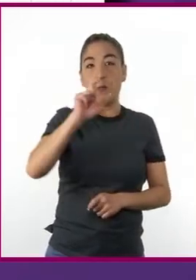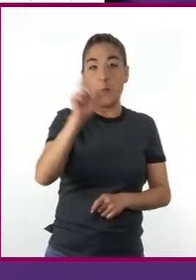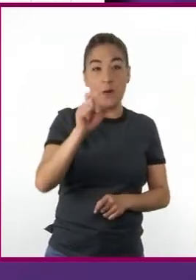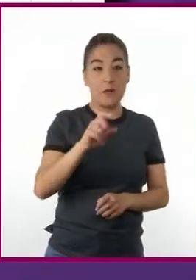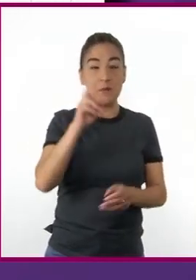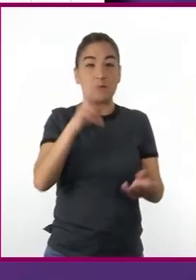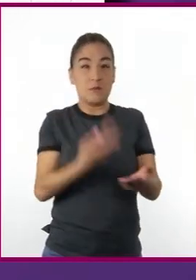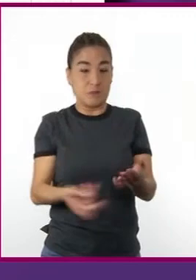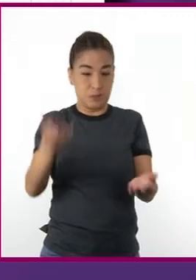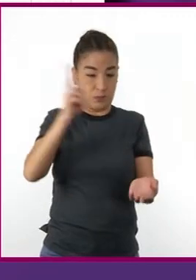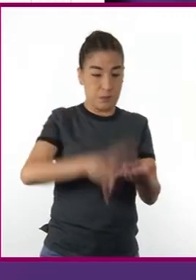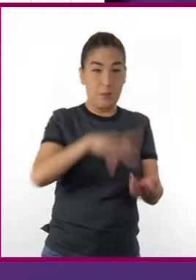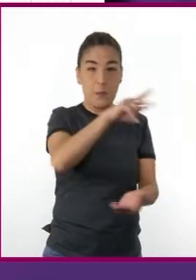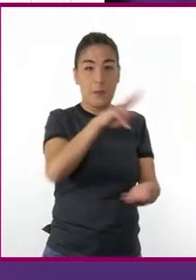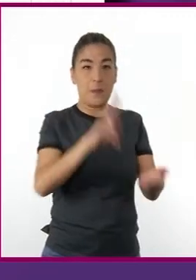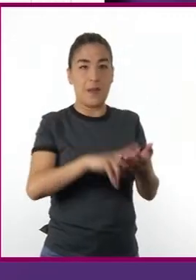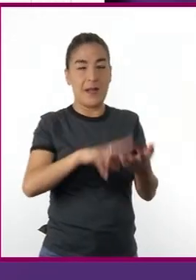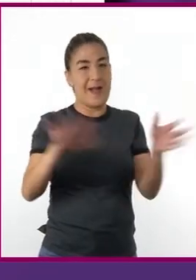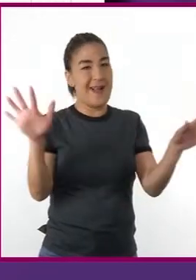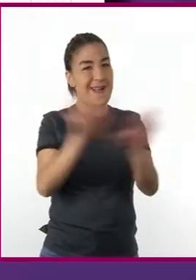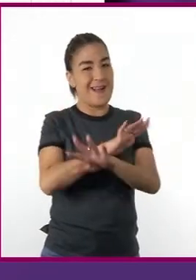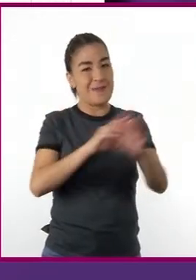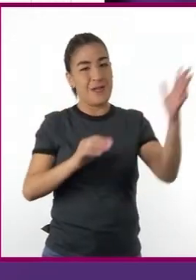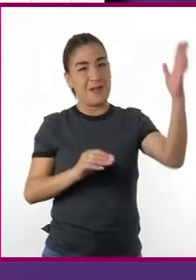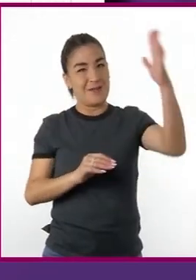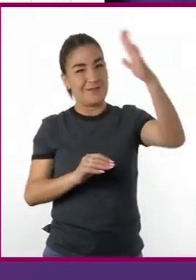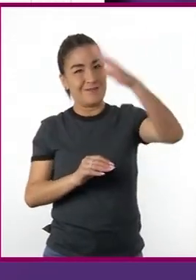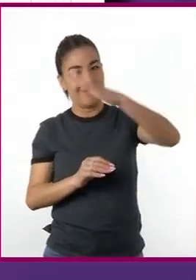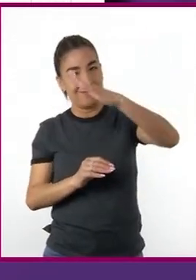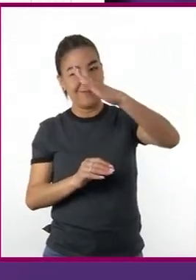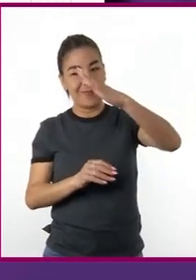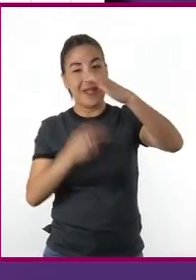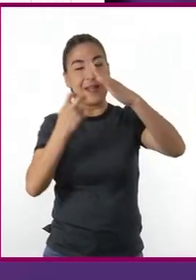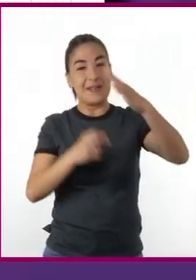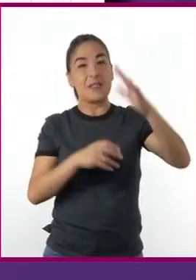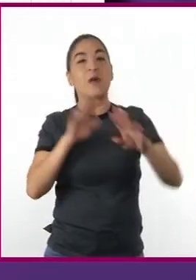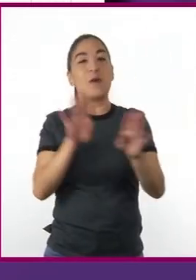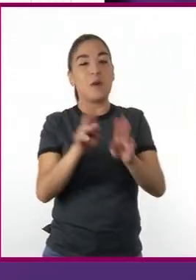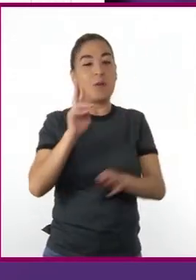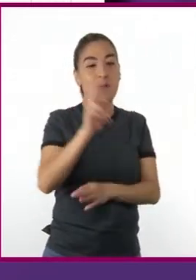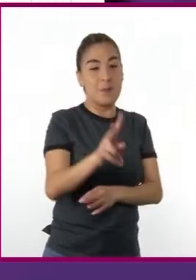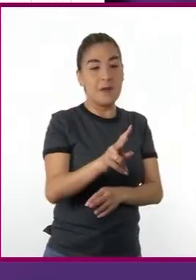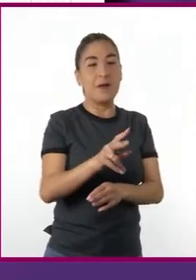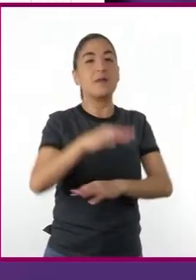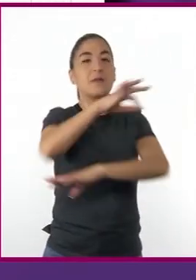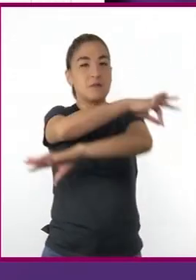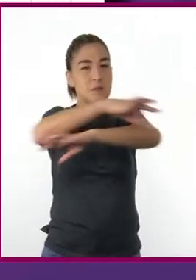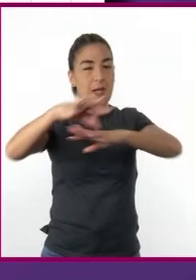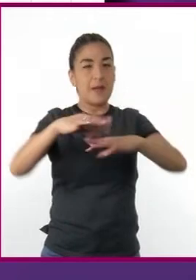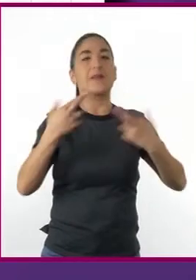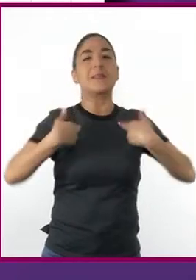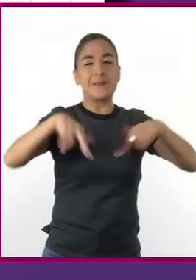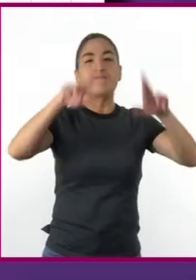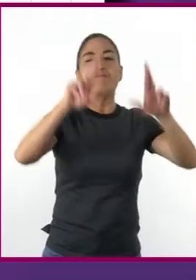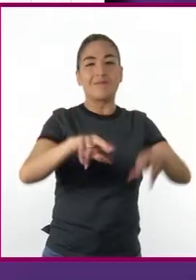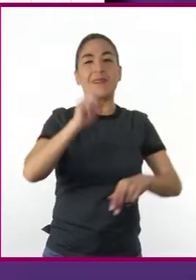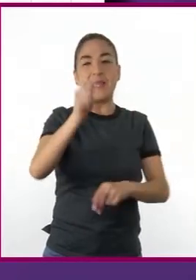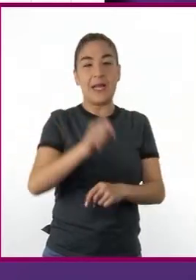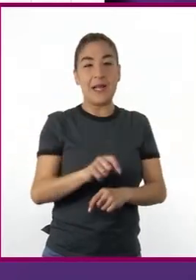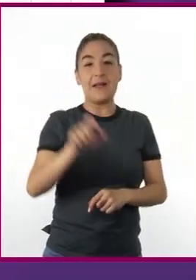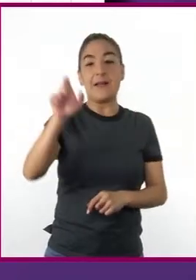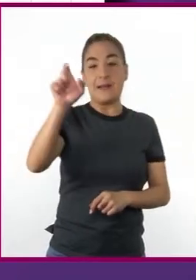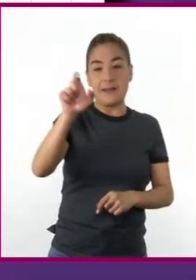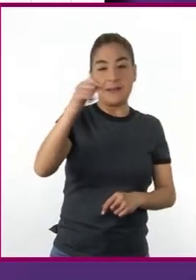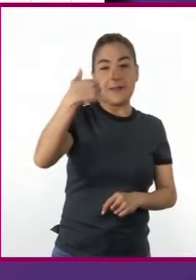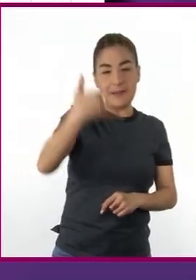incógnita, cambia la inclinación. Ya sabemos que esta recta representa la expresión algebraica y es igual